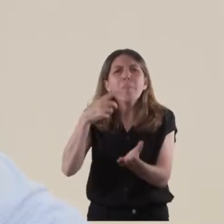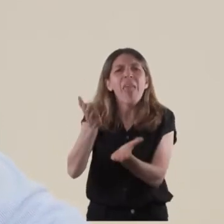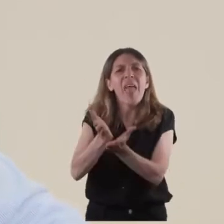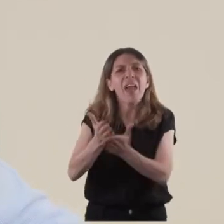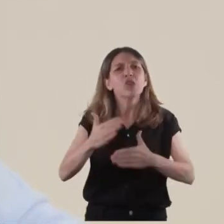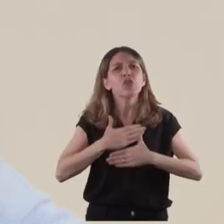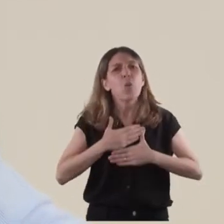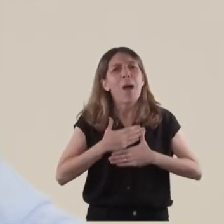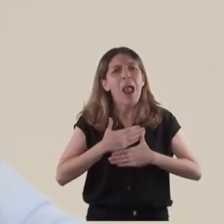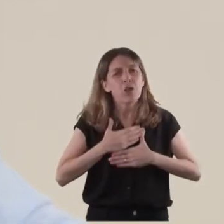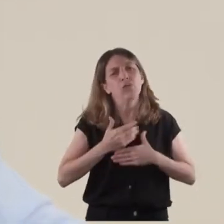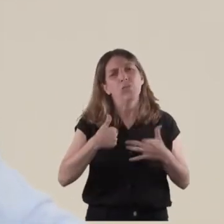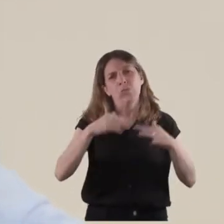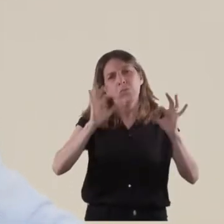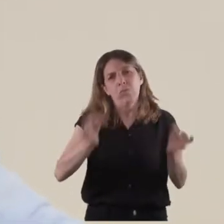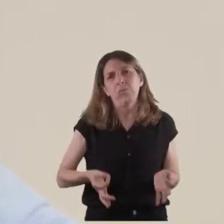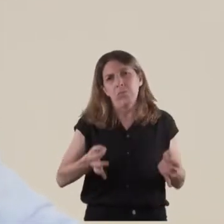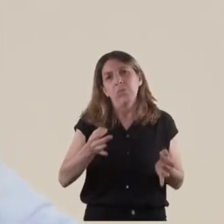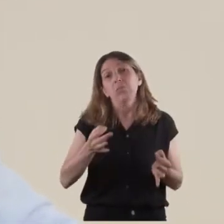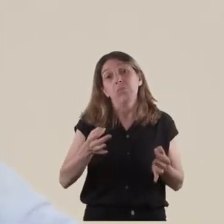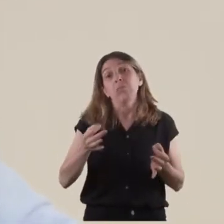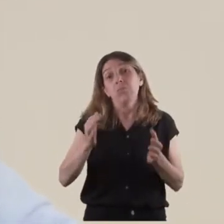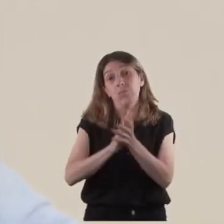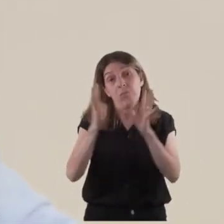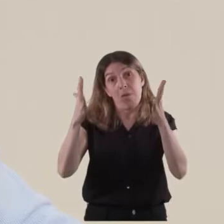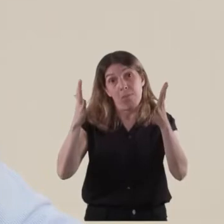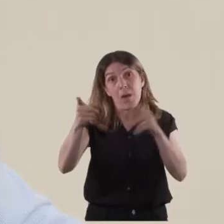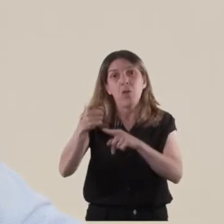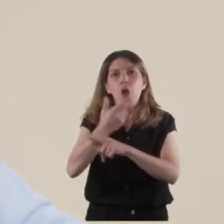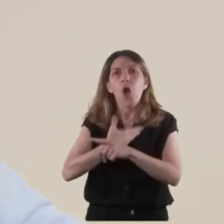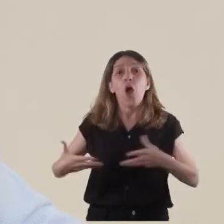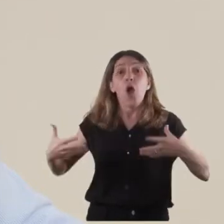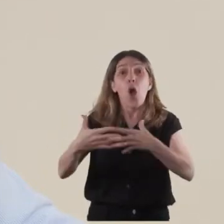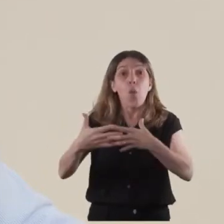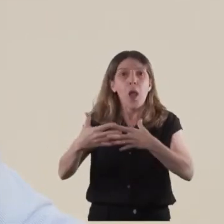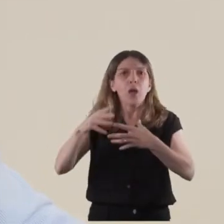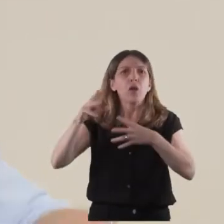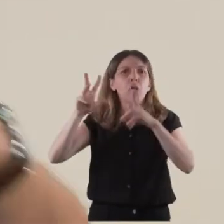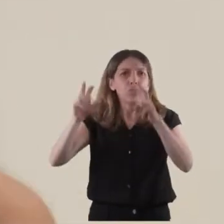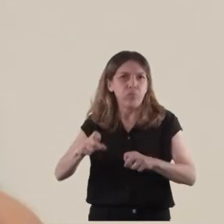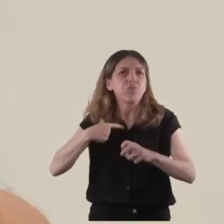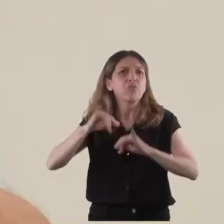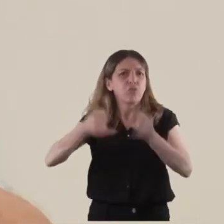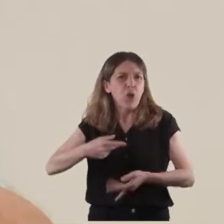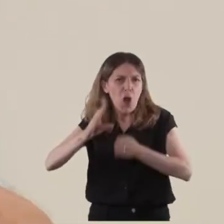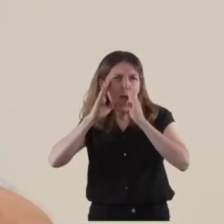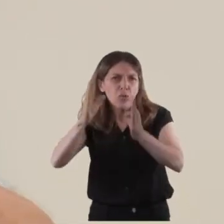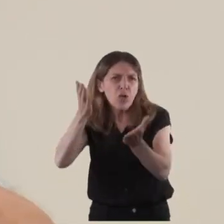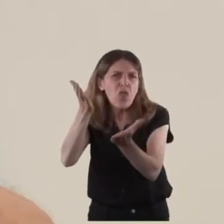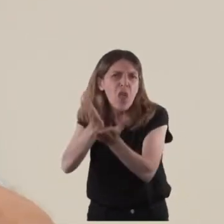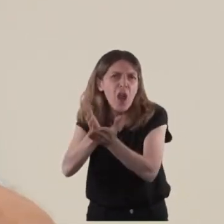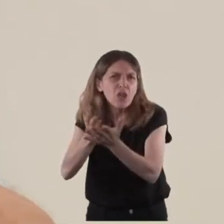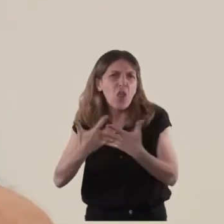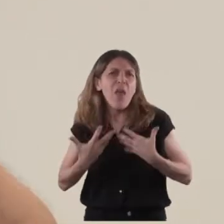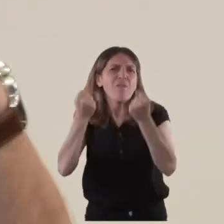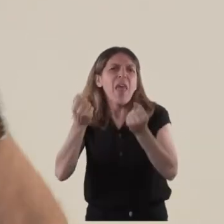he sabido ya que en buenahora también el gobierno enarbola la bandera de los derechos humanos fundamentalmente haciendo eje en